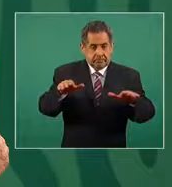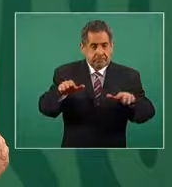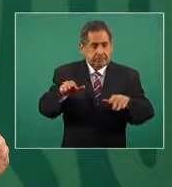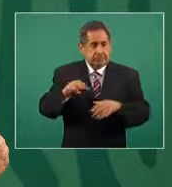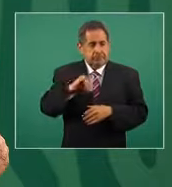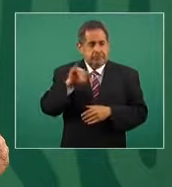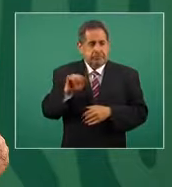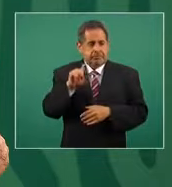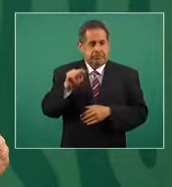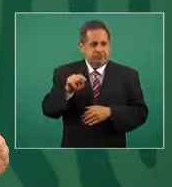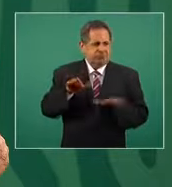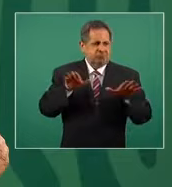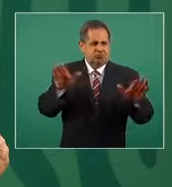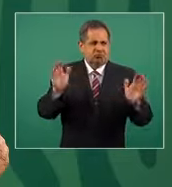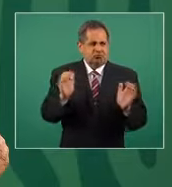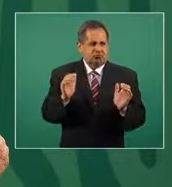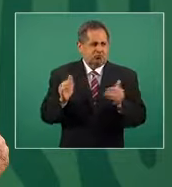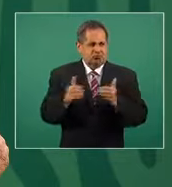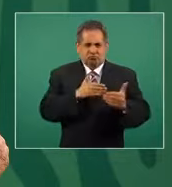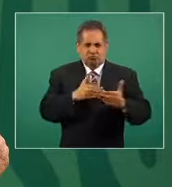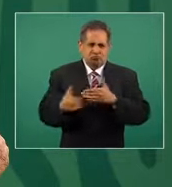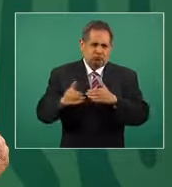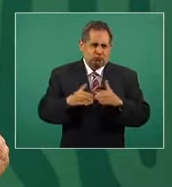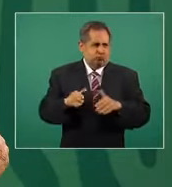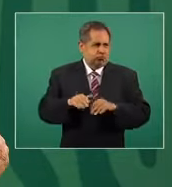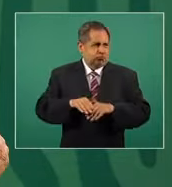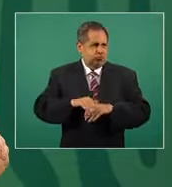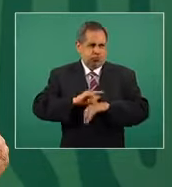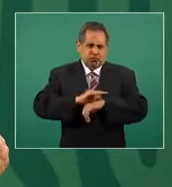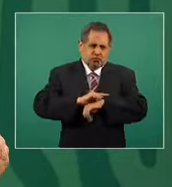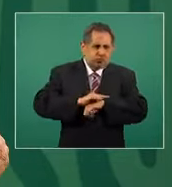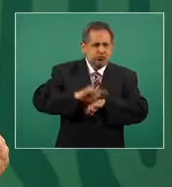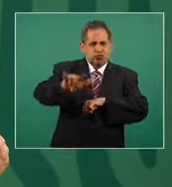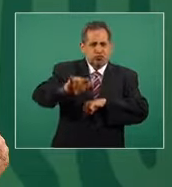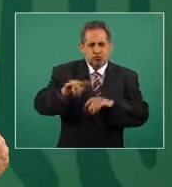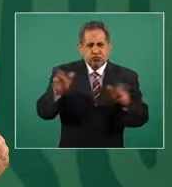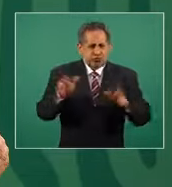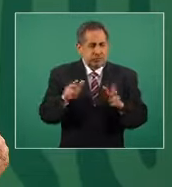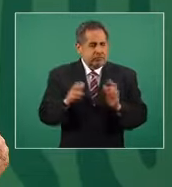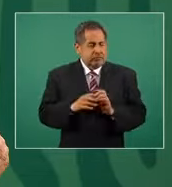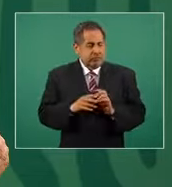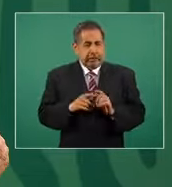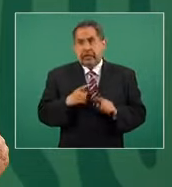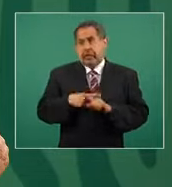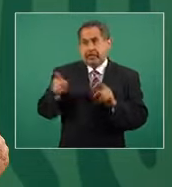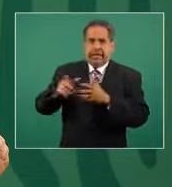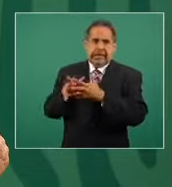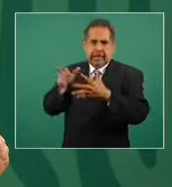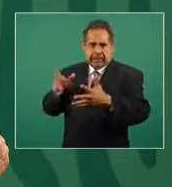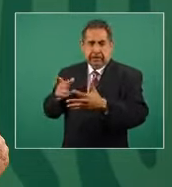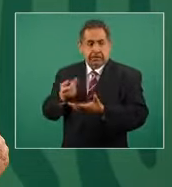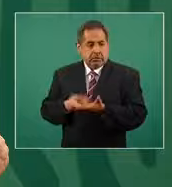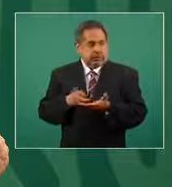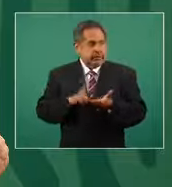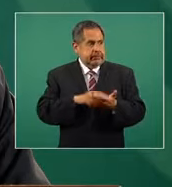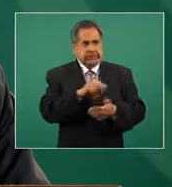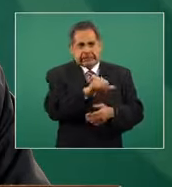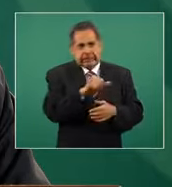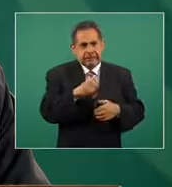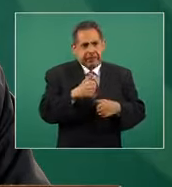jets modernos, aparte del presidencial.